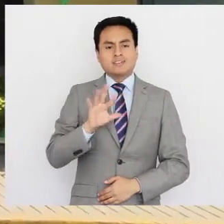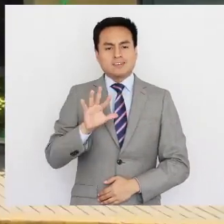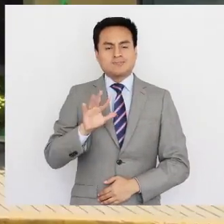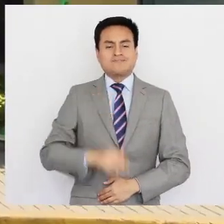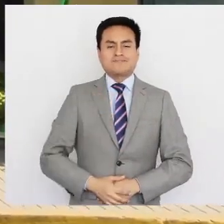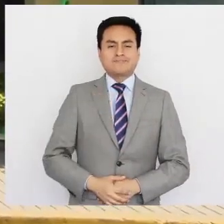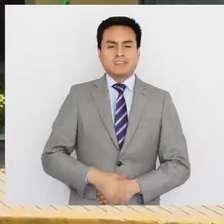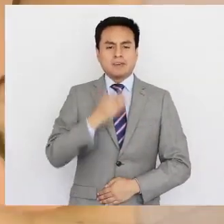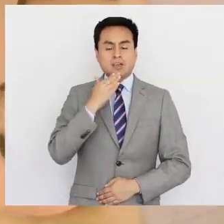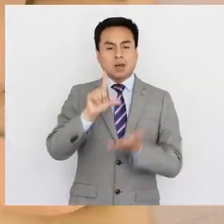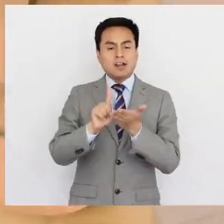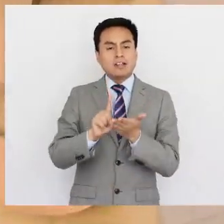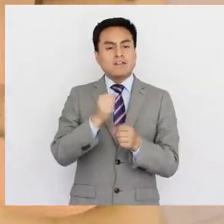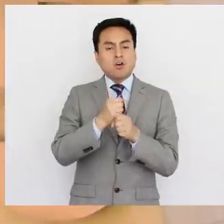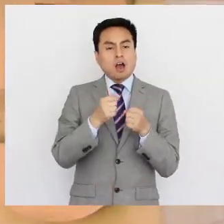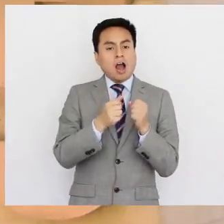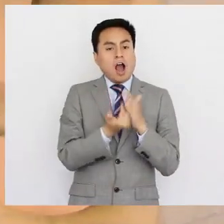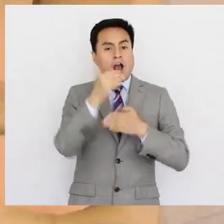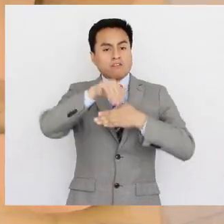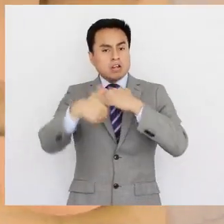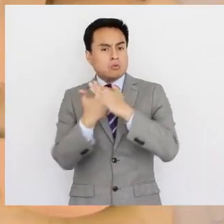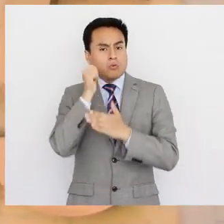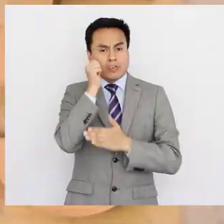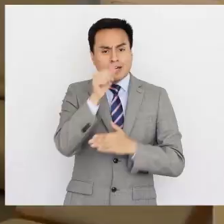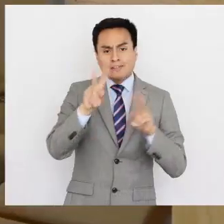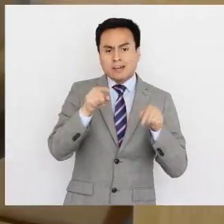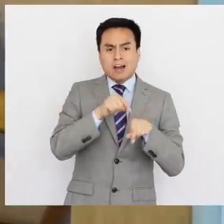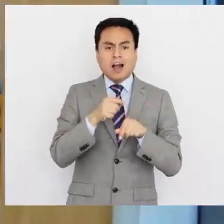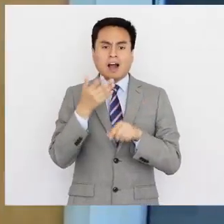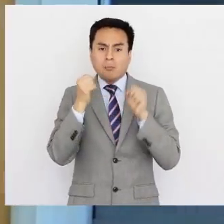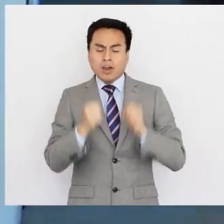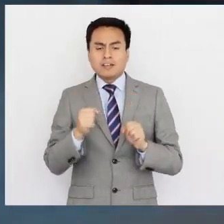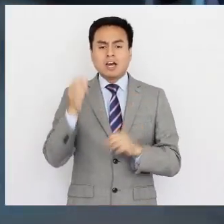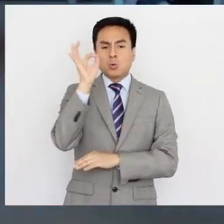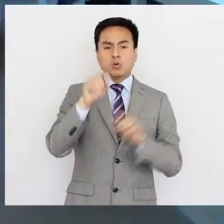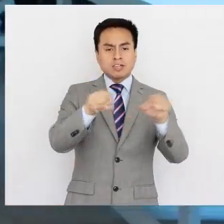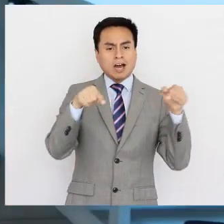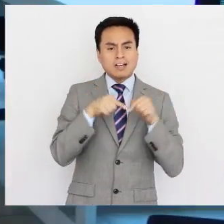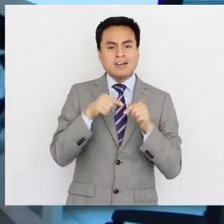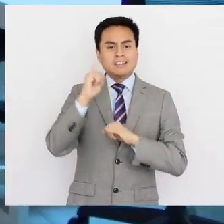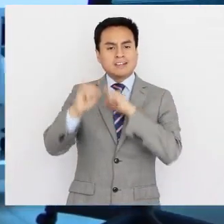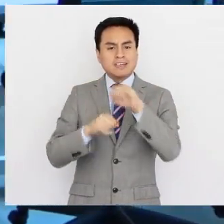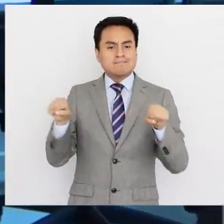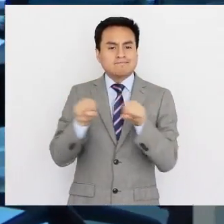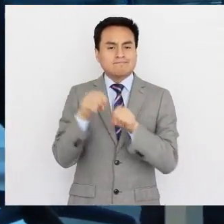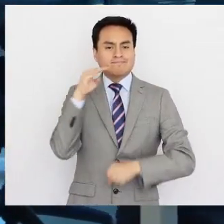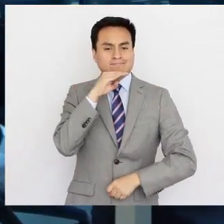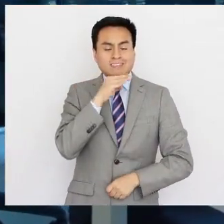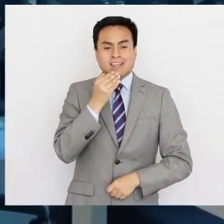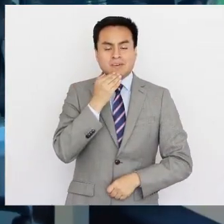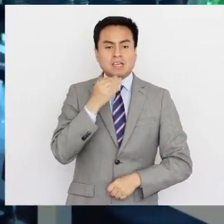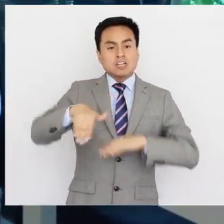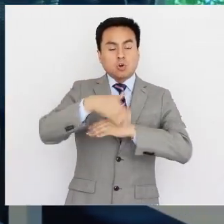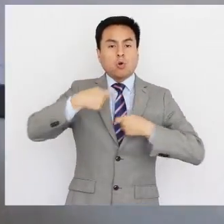Center Vitacura, Cowork ubicado en Los Abedules 3085. Además de un espacio de trabajo abierto las 24 horas